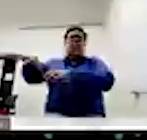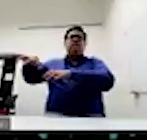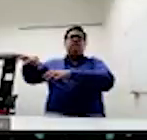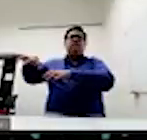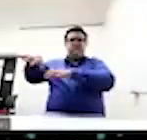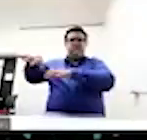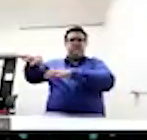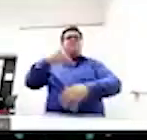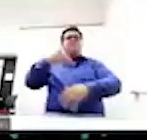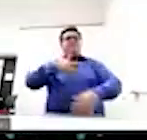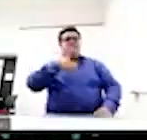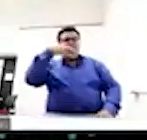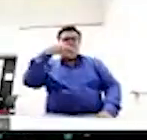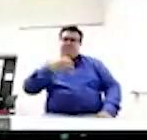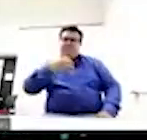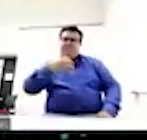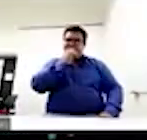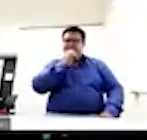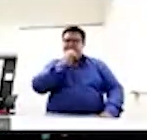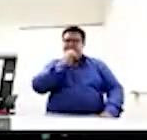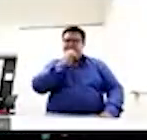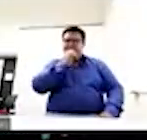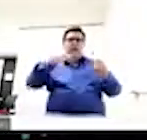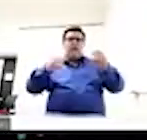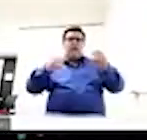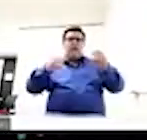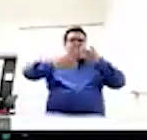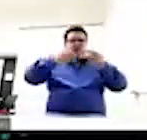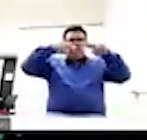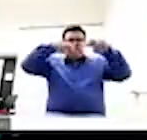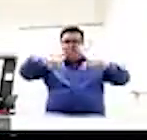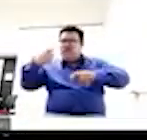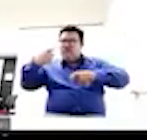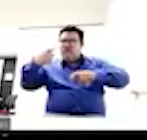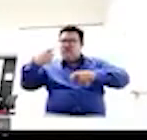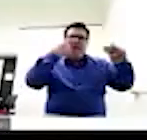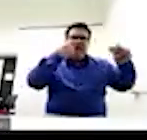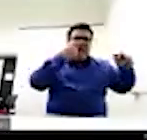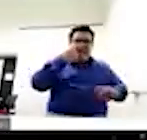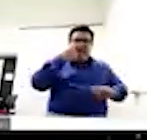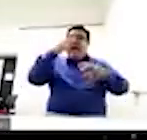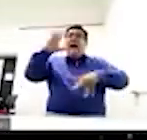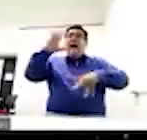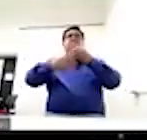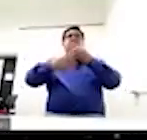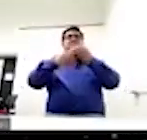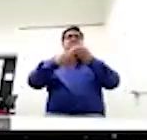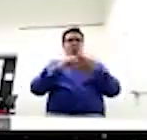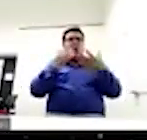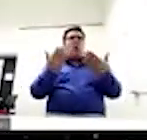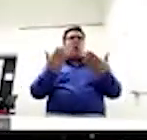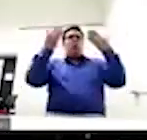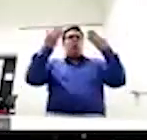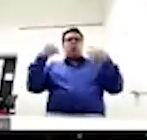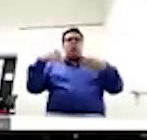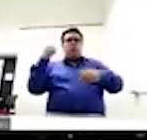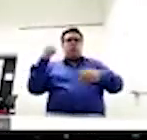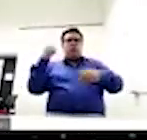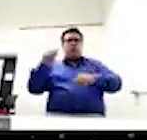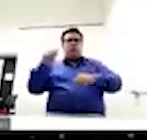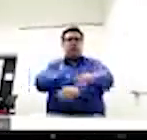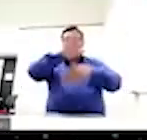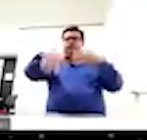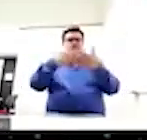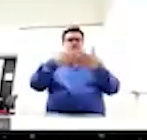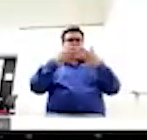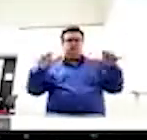afortunadamente ya empezamos a desmenuzar, recuperar e incluso enarbolar todo lo ancestral como nuestra